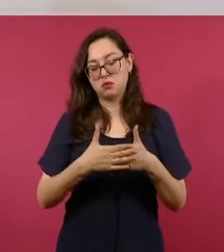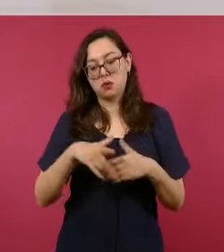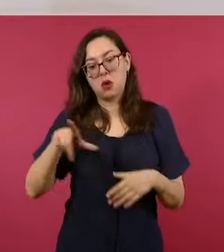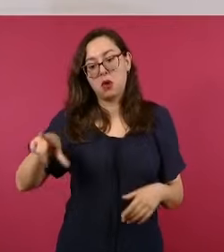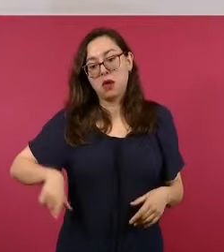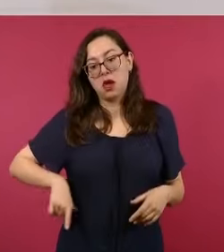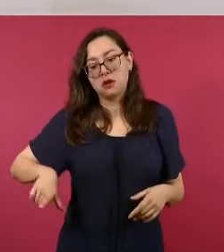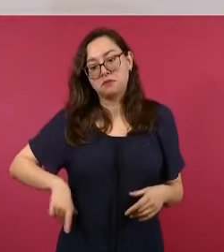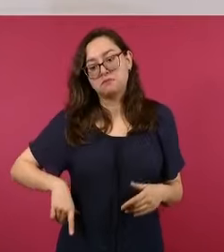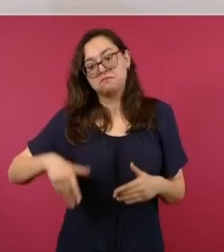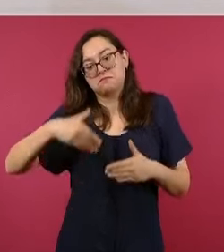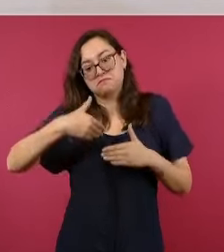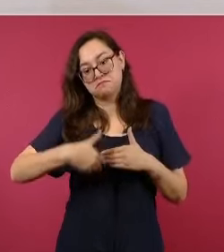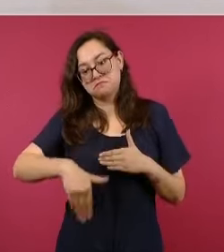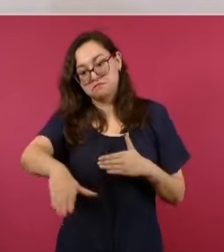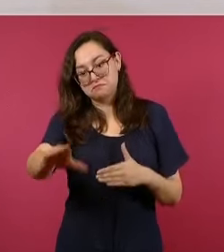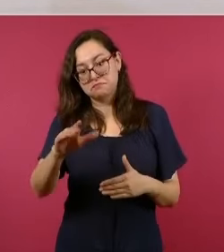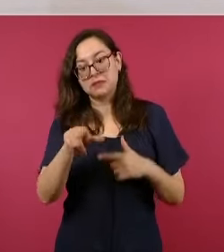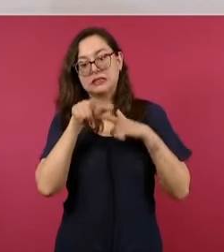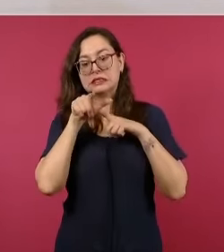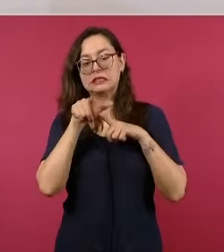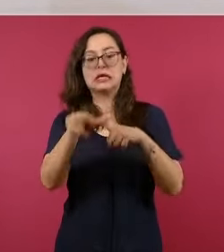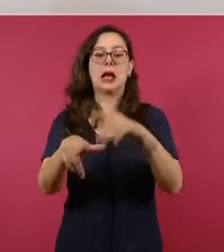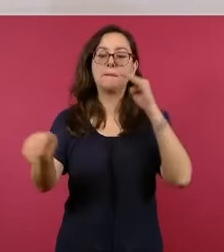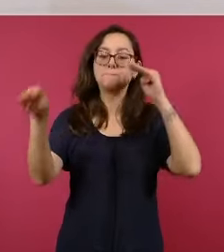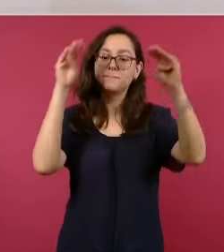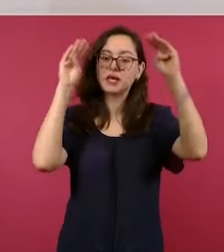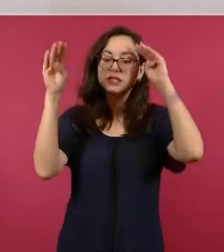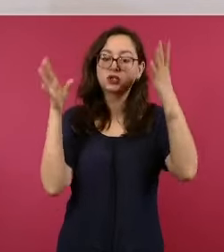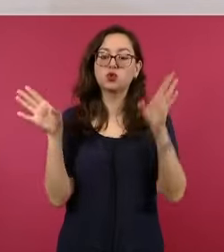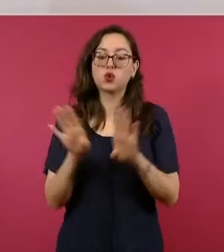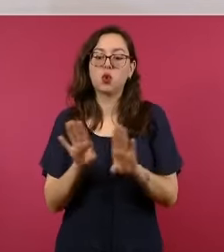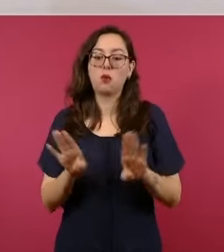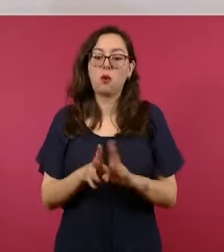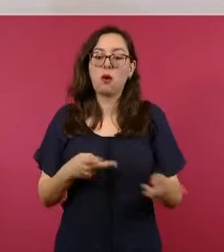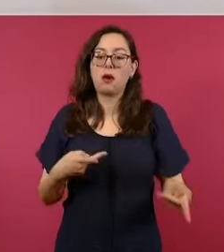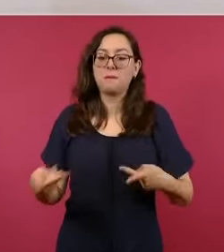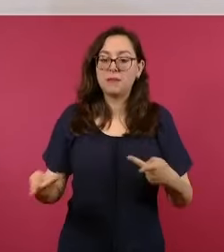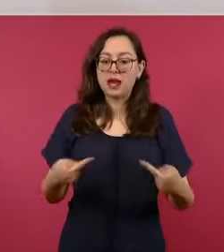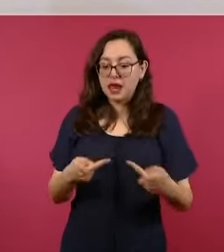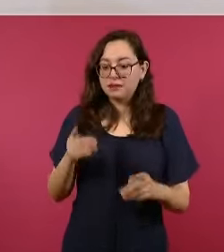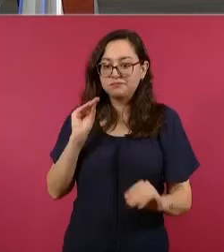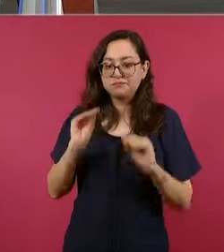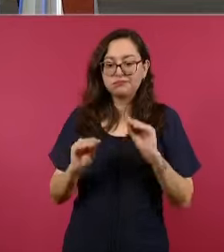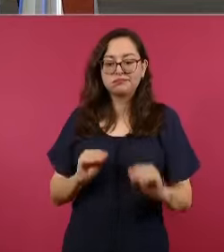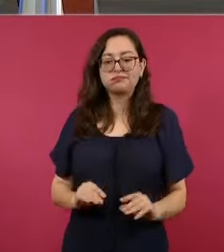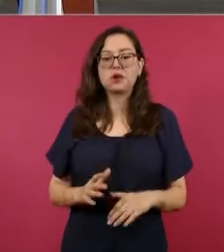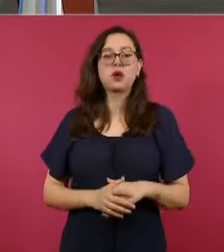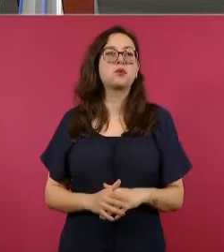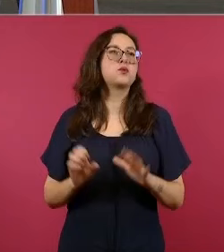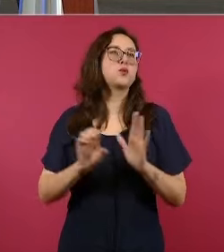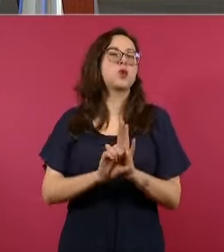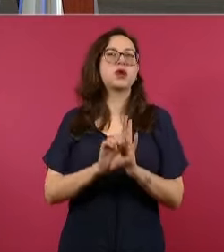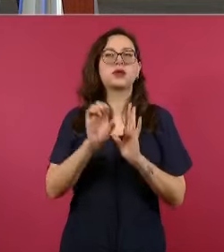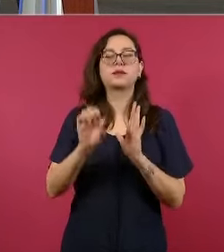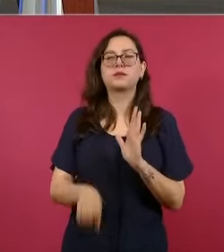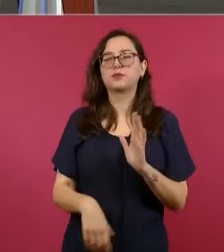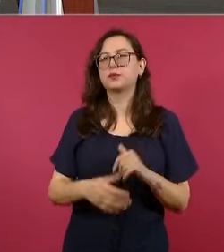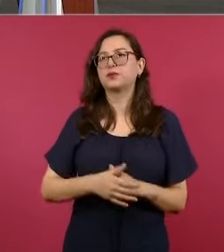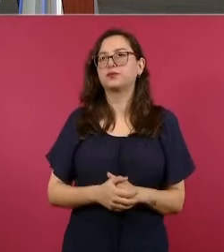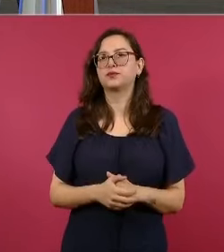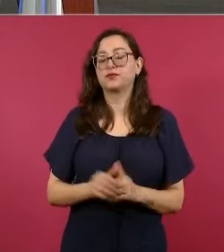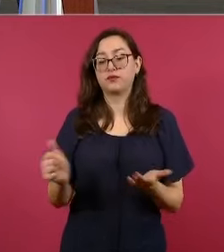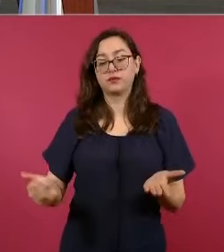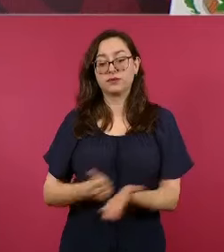este construyendo elaborando los planes solo por ejemplo una ciudad turística en